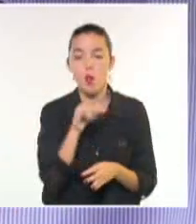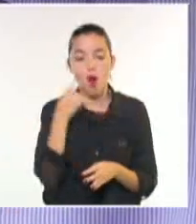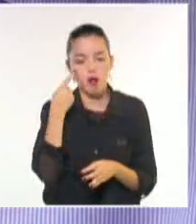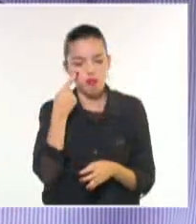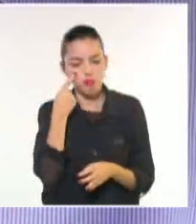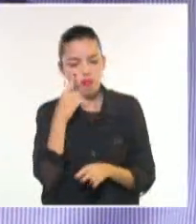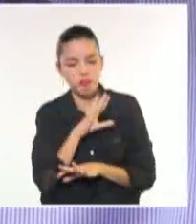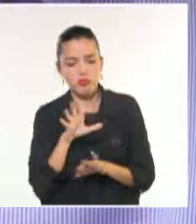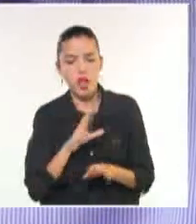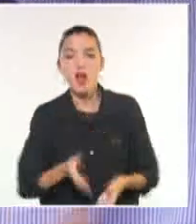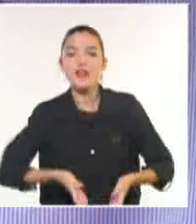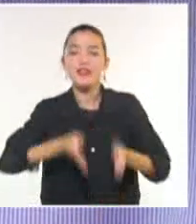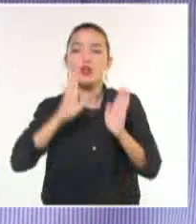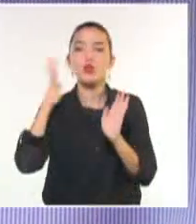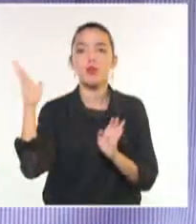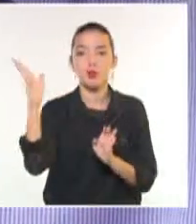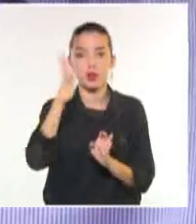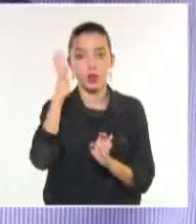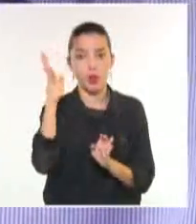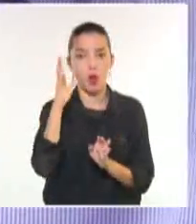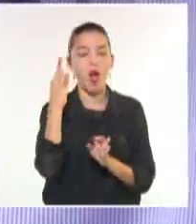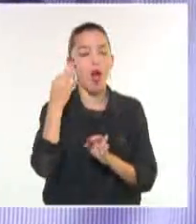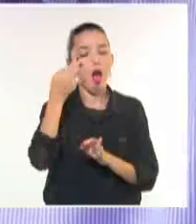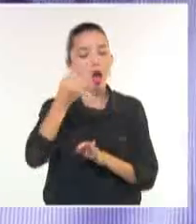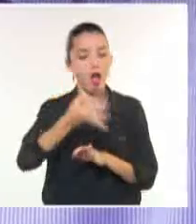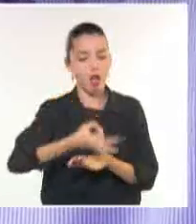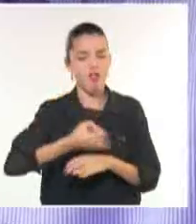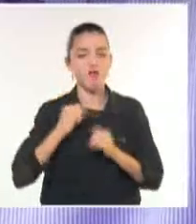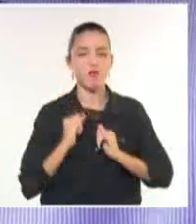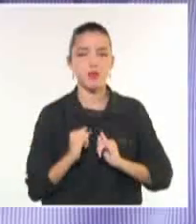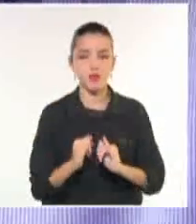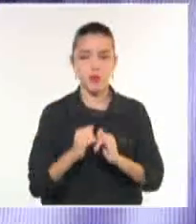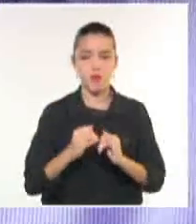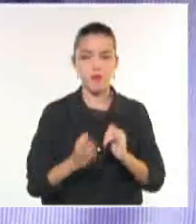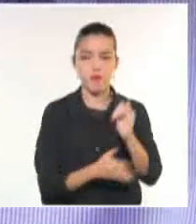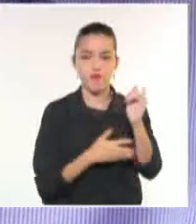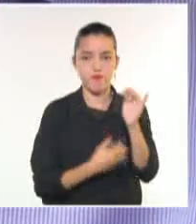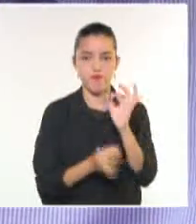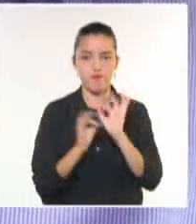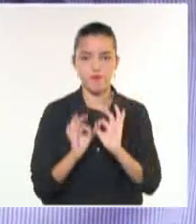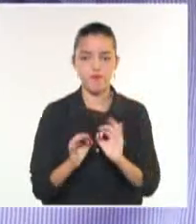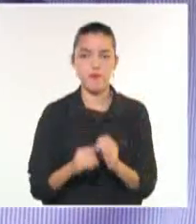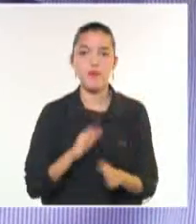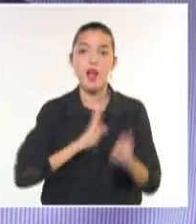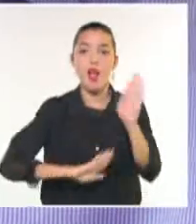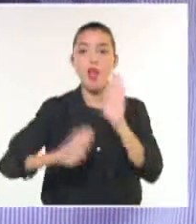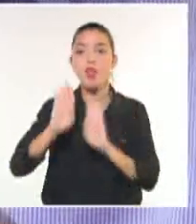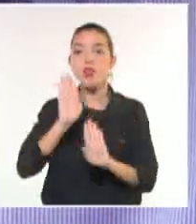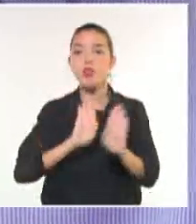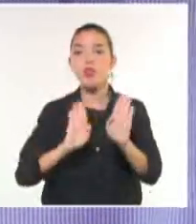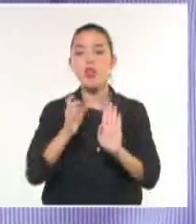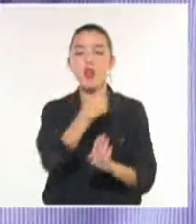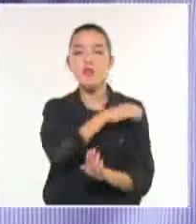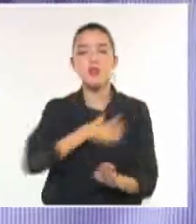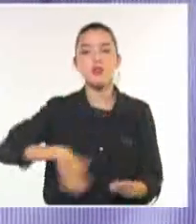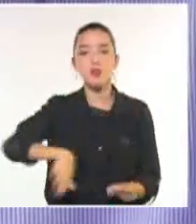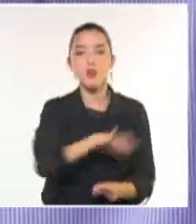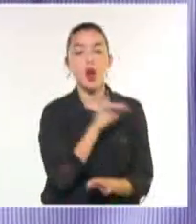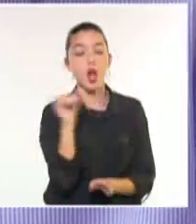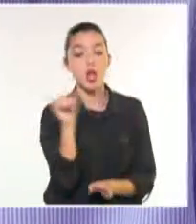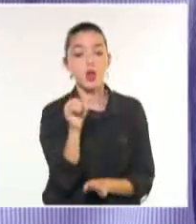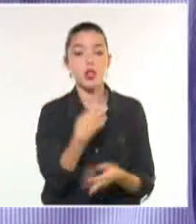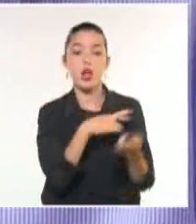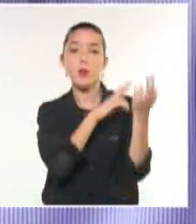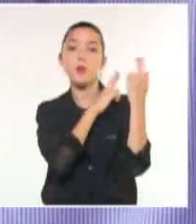Instituto de Meteorología, nuestra Defensa Civil, las instituciones que tienen esa responsabilidad social. Sin embargo, se